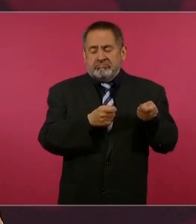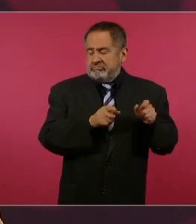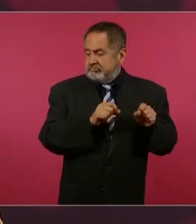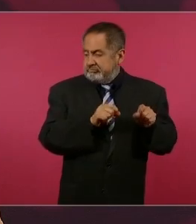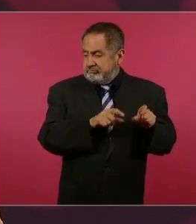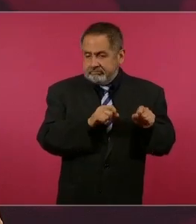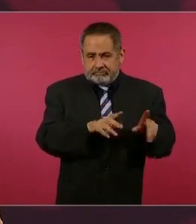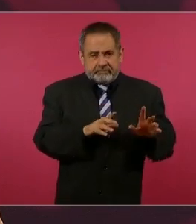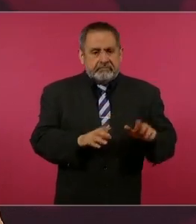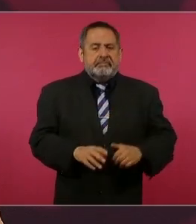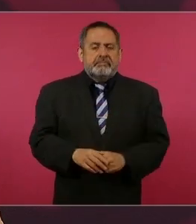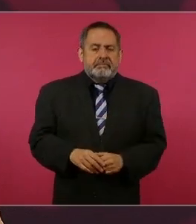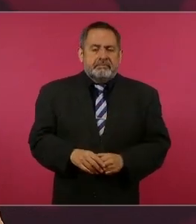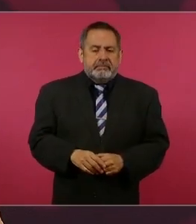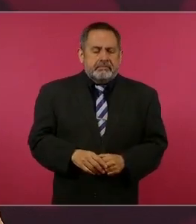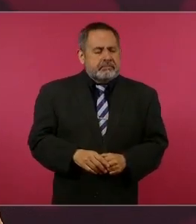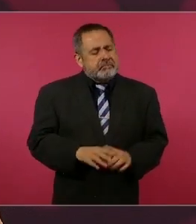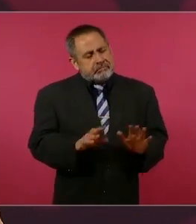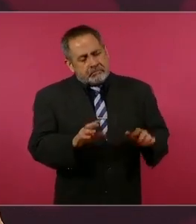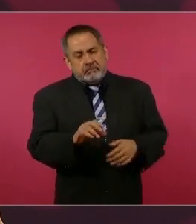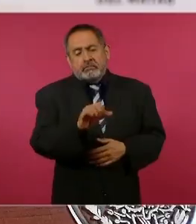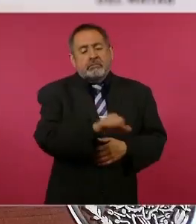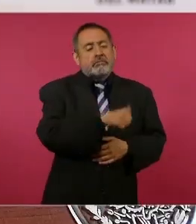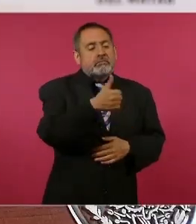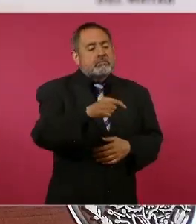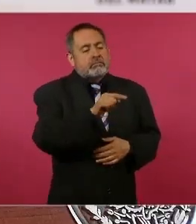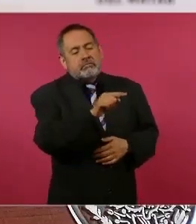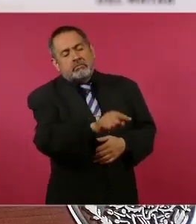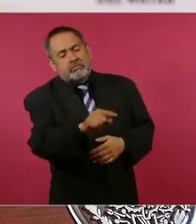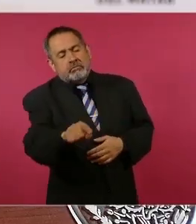porque hay también conservadores